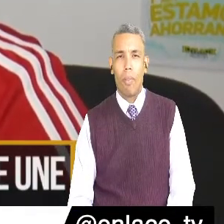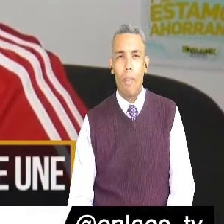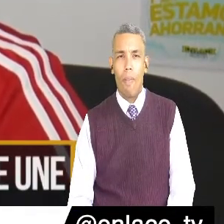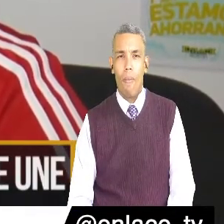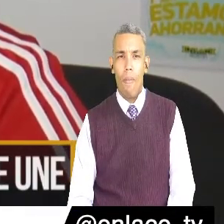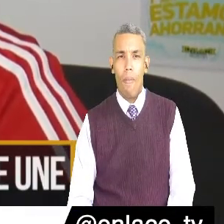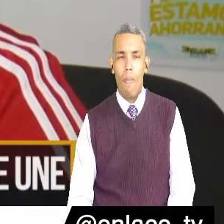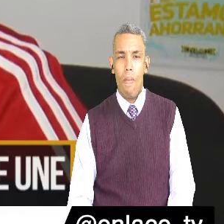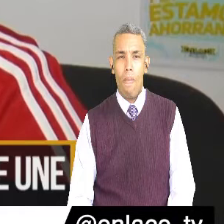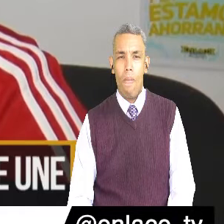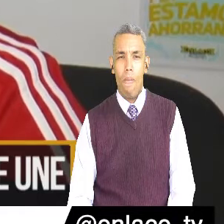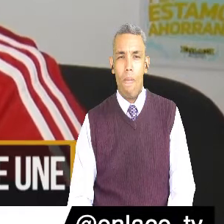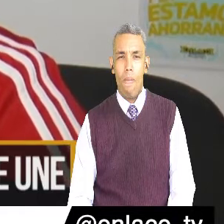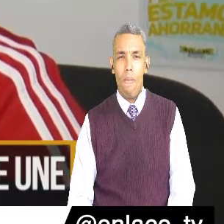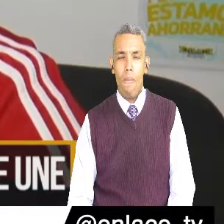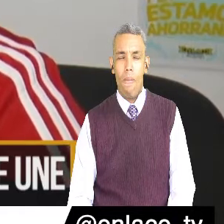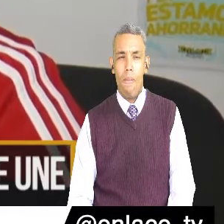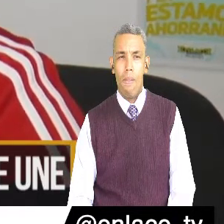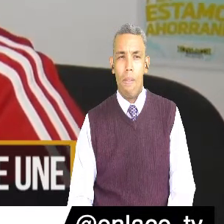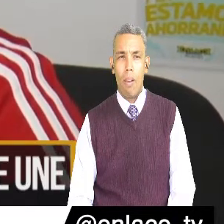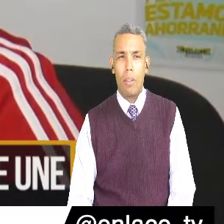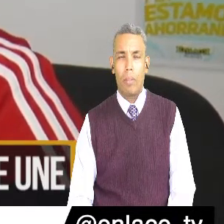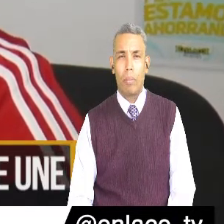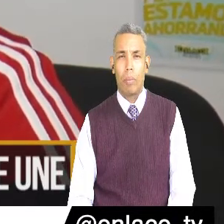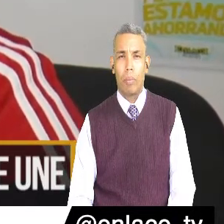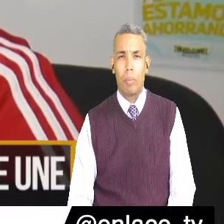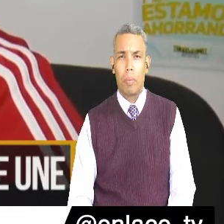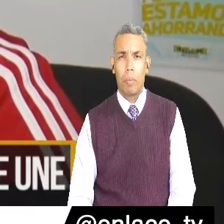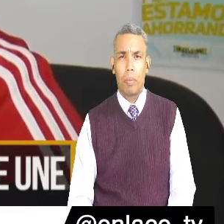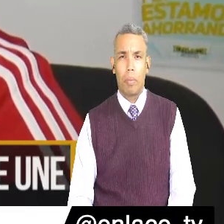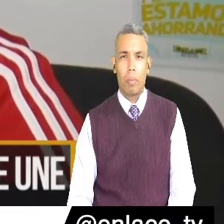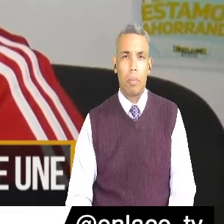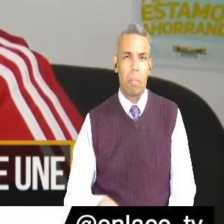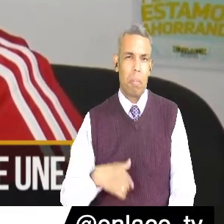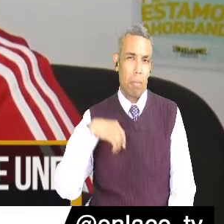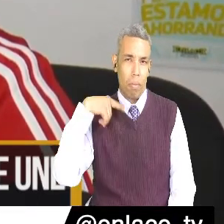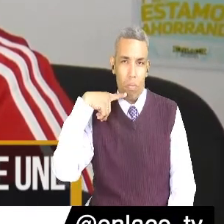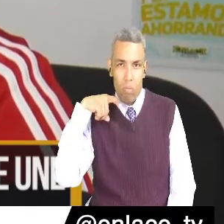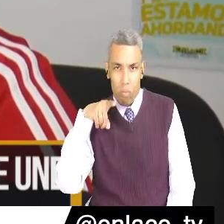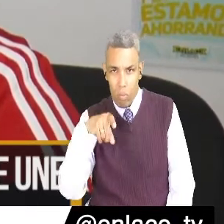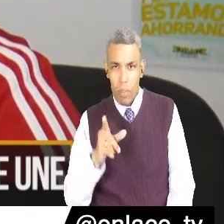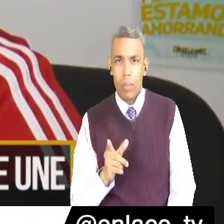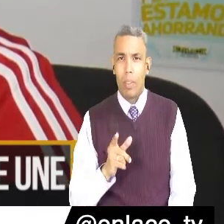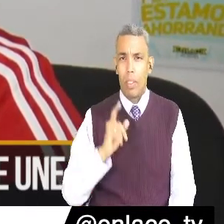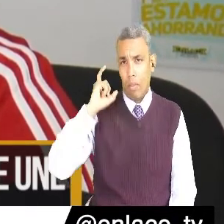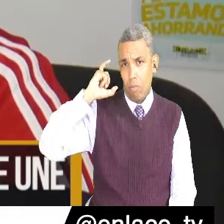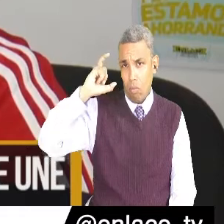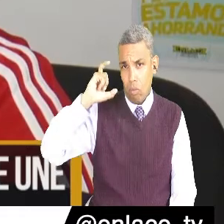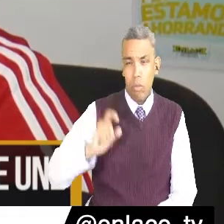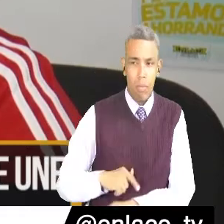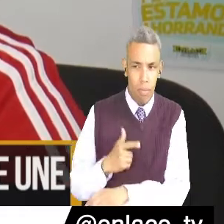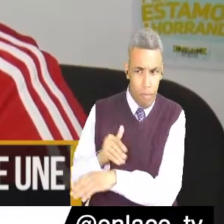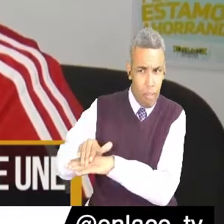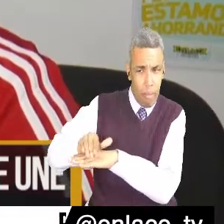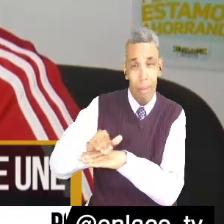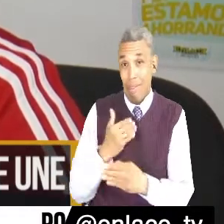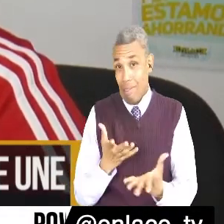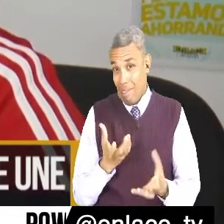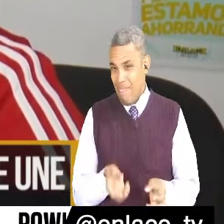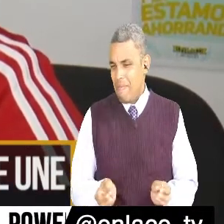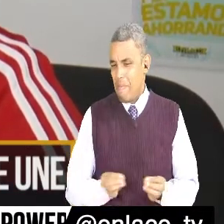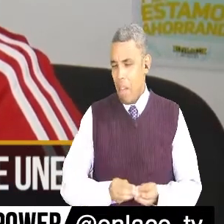señal con los habitantes de estas ciudades y pues obviamente ampliar nuestra cobertura en llegarle